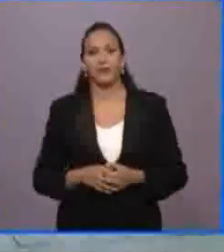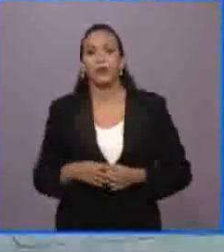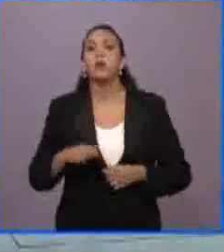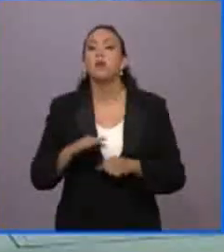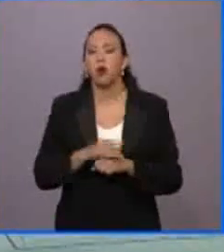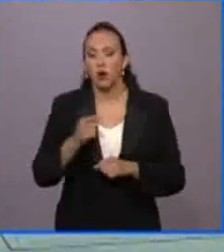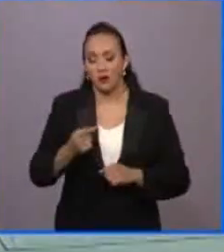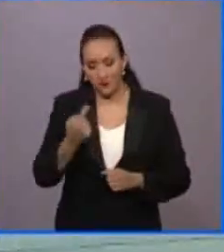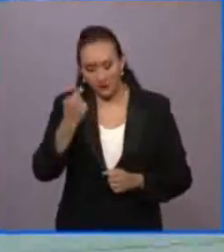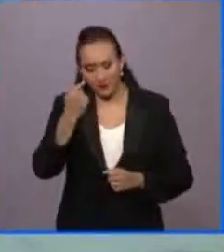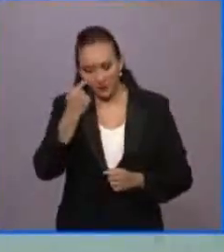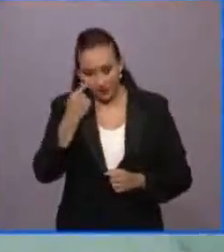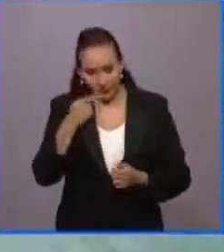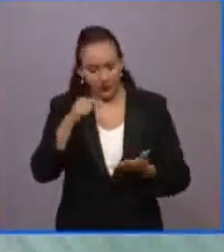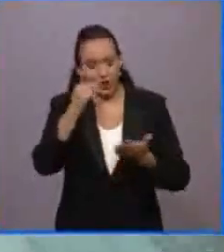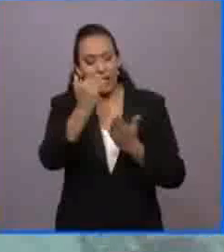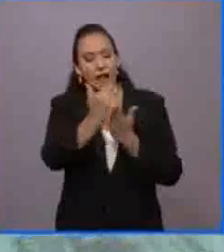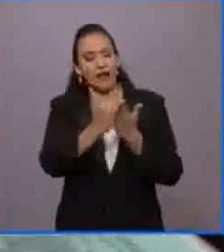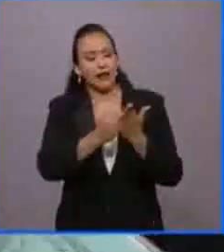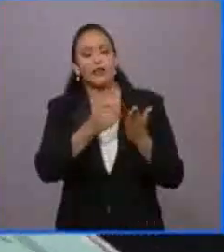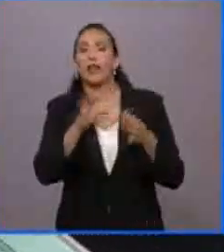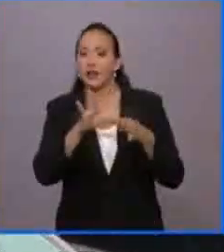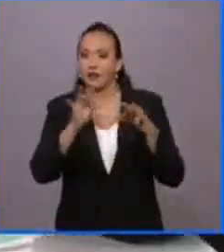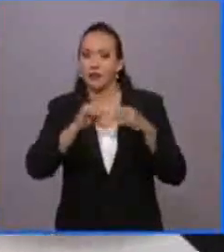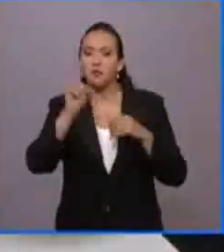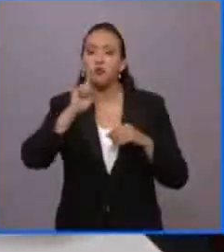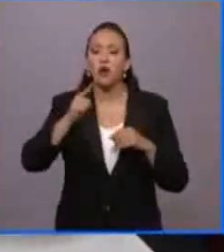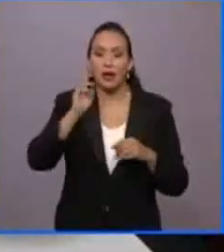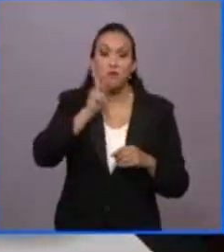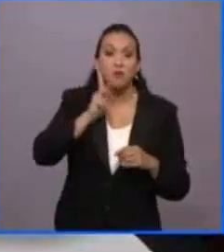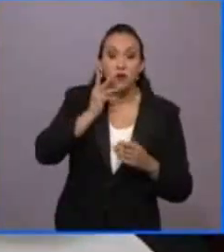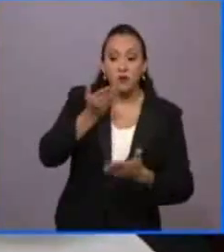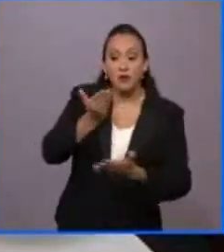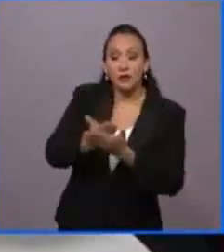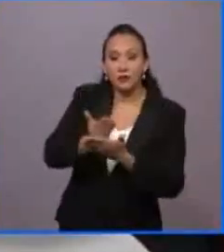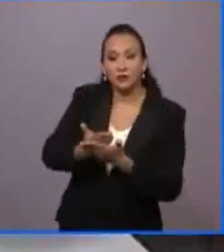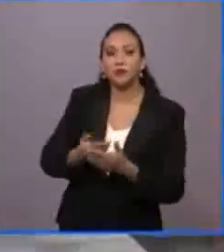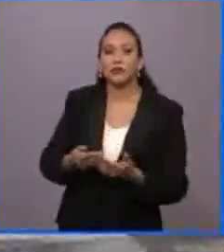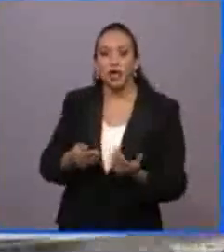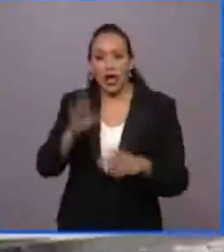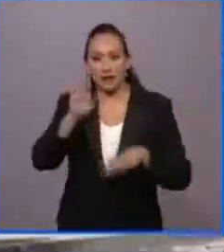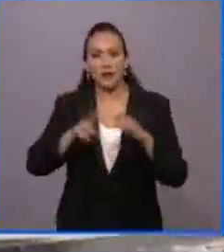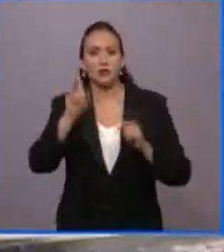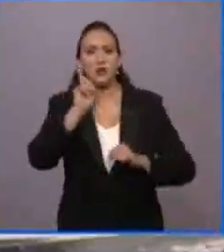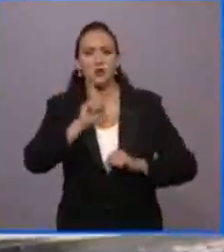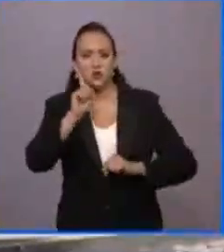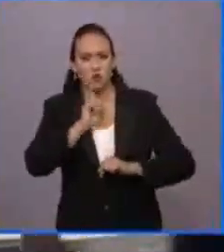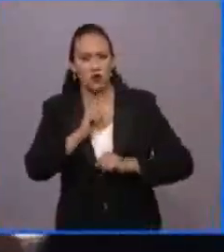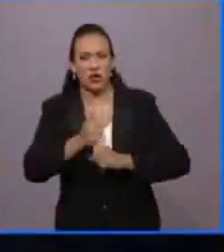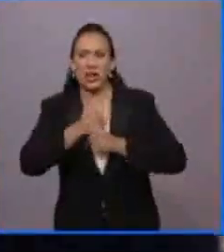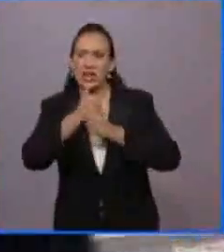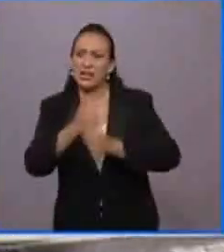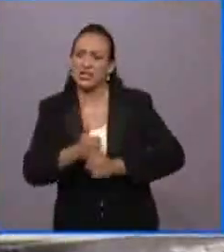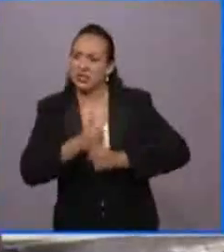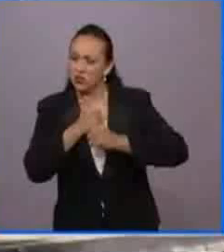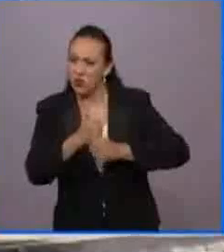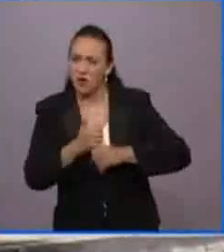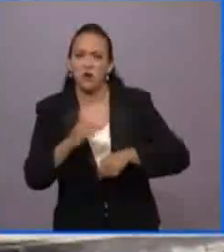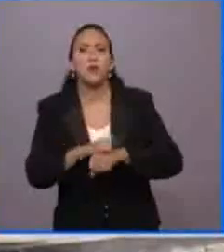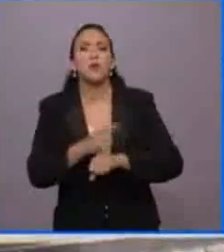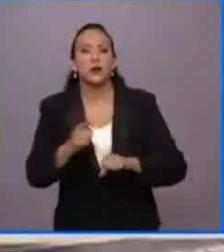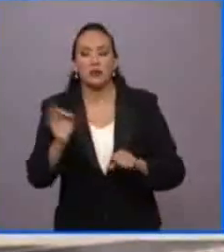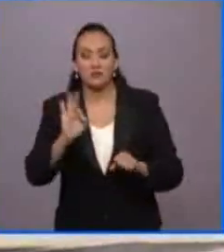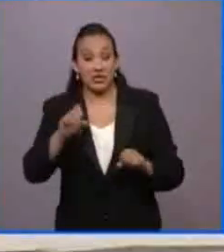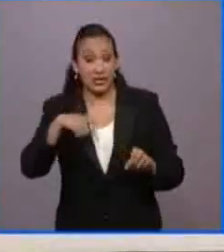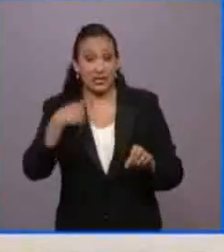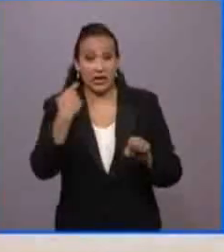mencionada perspectiva en su estándar probatorio atiende a las asimetrías o desventajas en las que se encuentra la mujer que ha sido